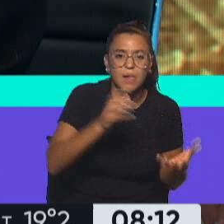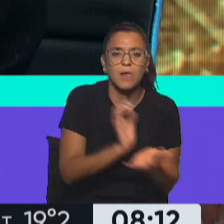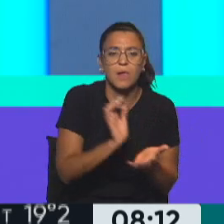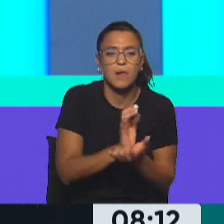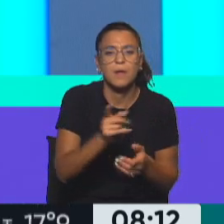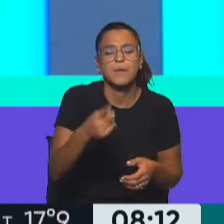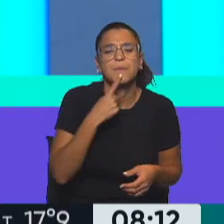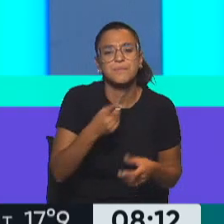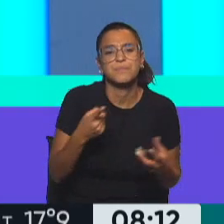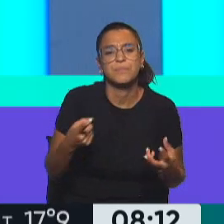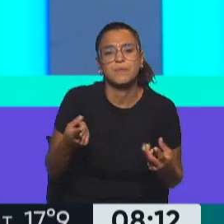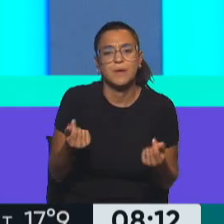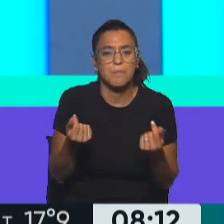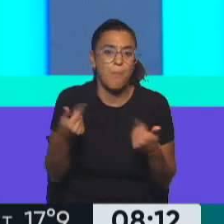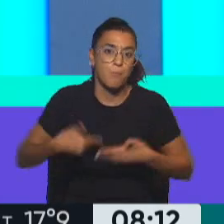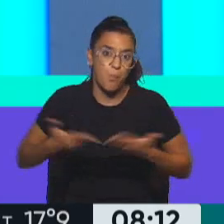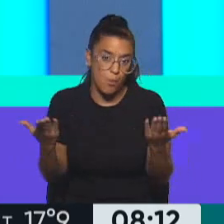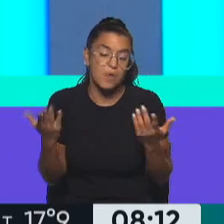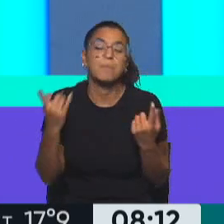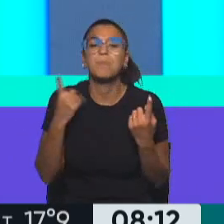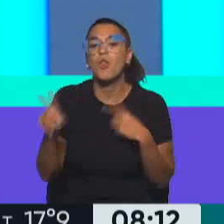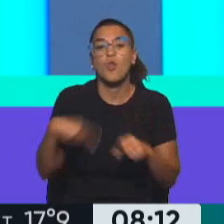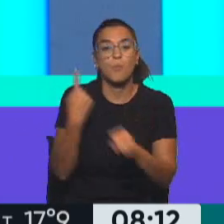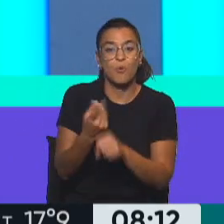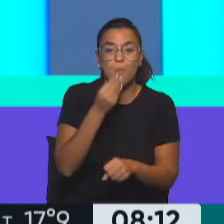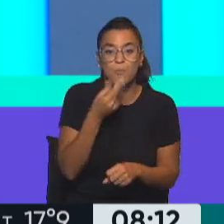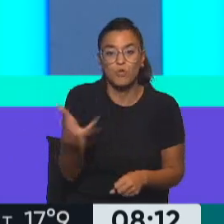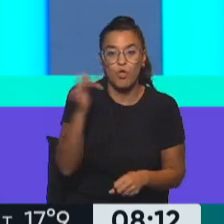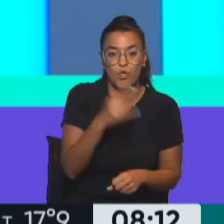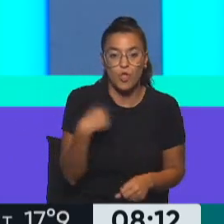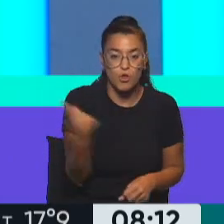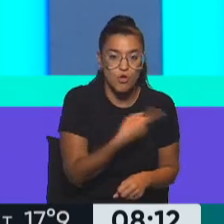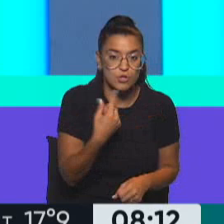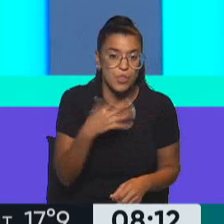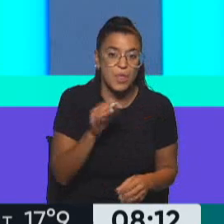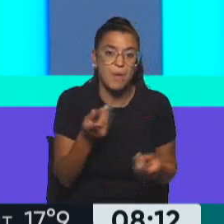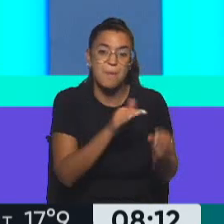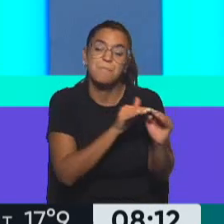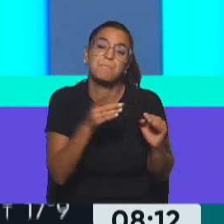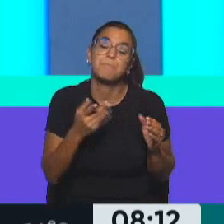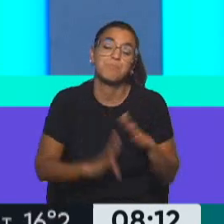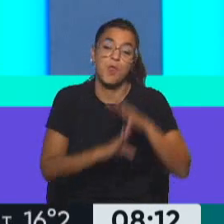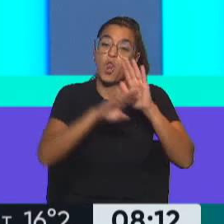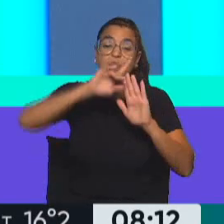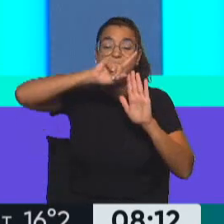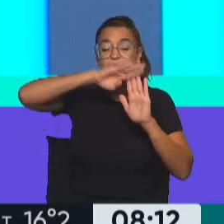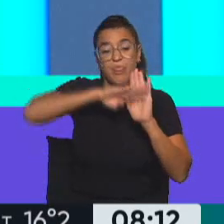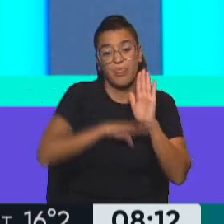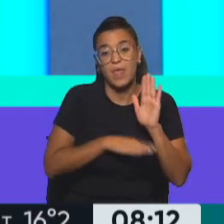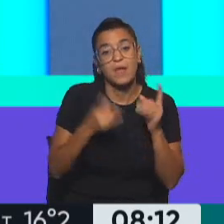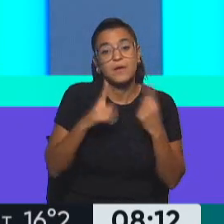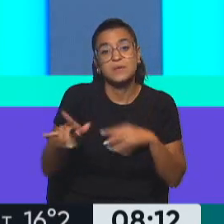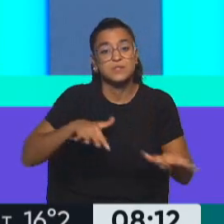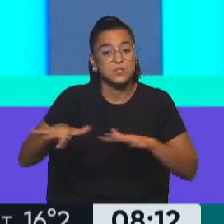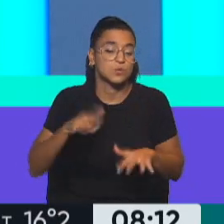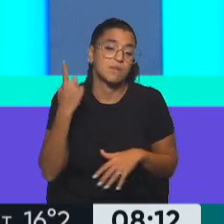alcanza las arcas públicas, no puede impactar en lo que comemos todos los días, ¿no? Hay que establecer prioridades, sobre todo, y quiero reiterar esto, en